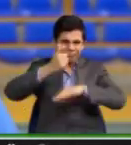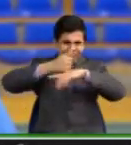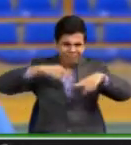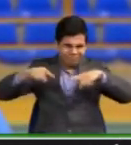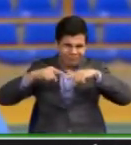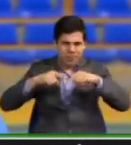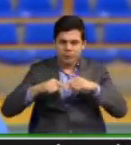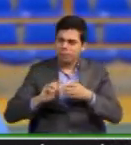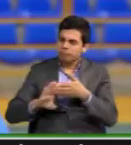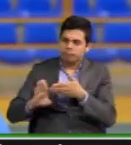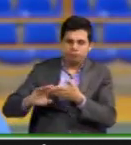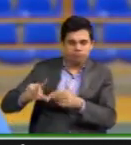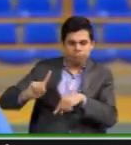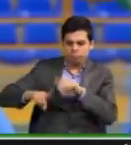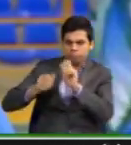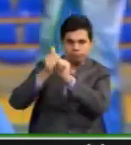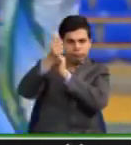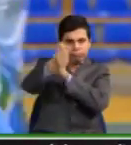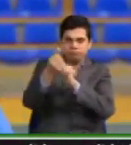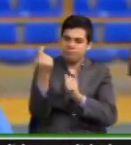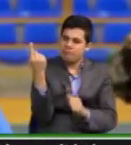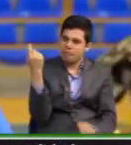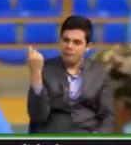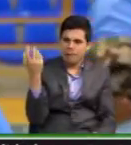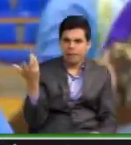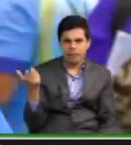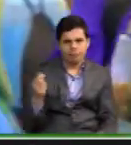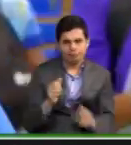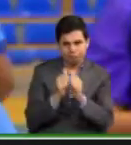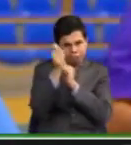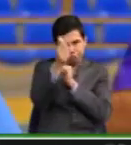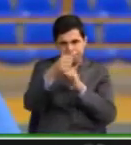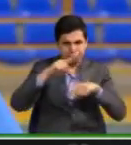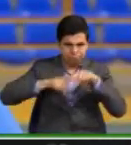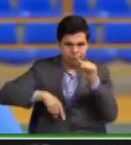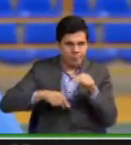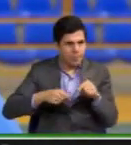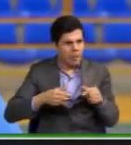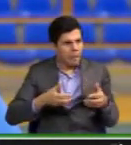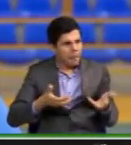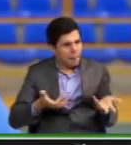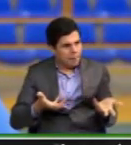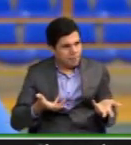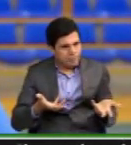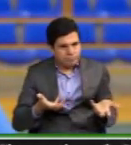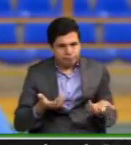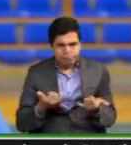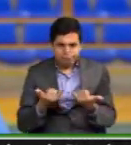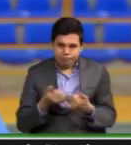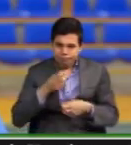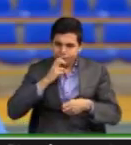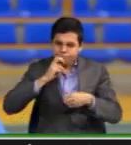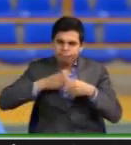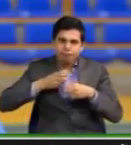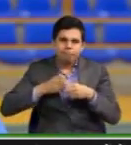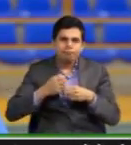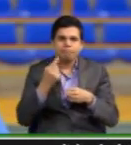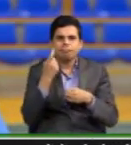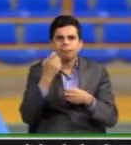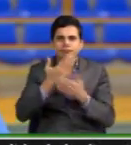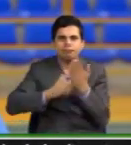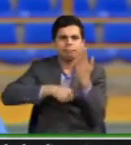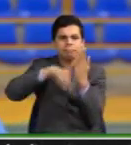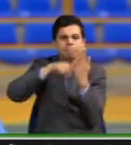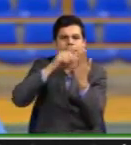se dice que no se puede clasificar, y por tal motivo pues ahora las deficiencias del equipo, porque no contamos con un